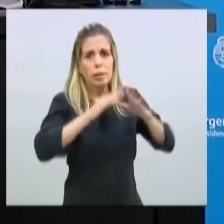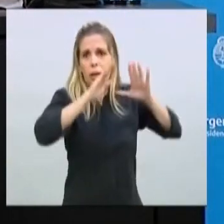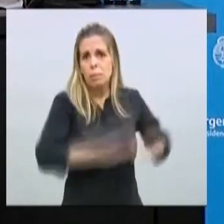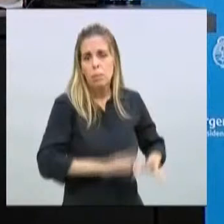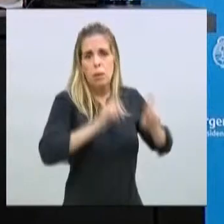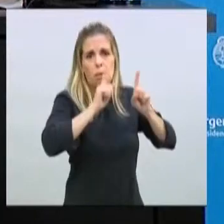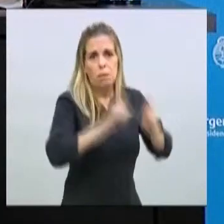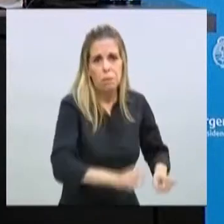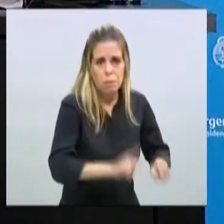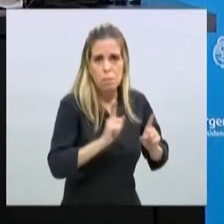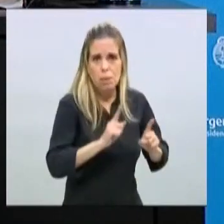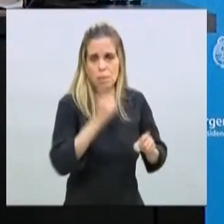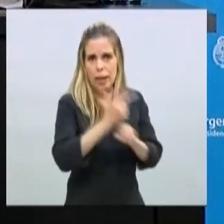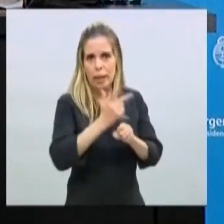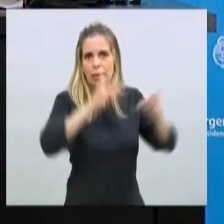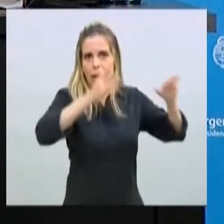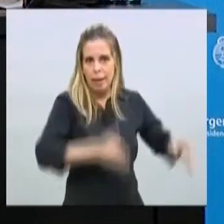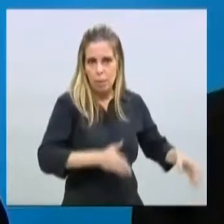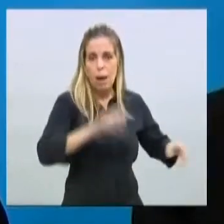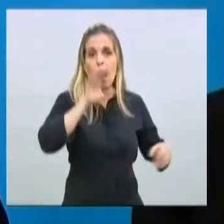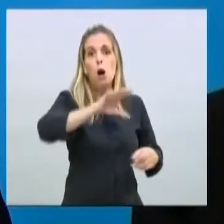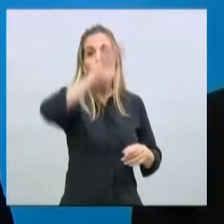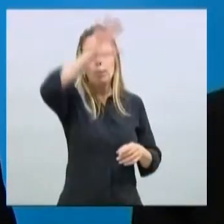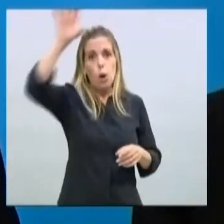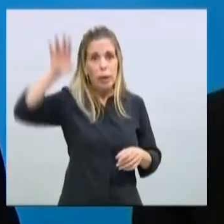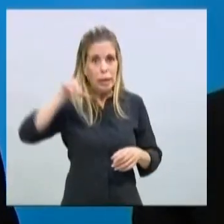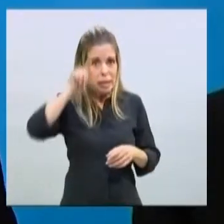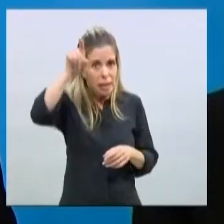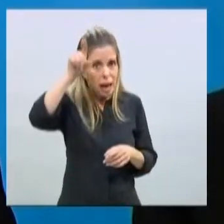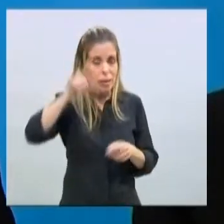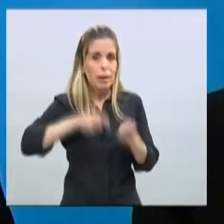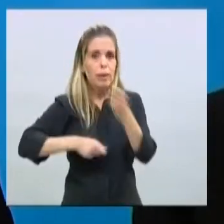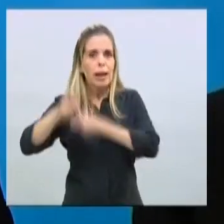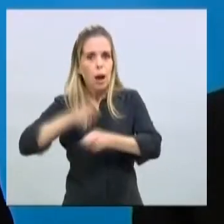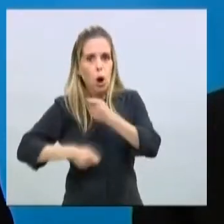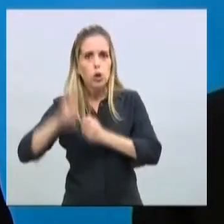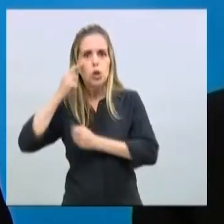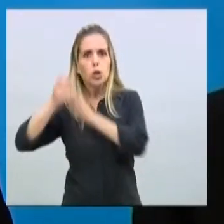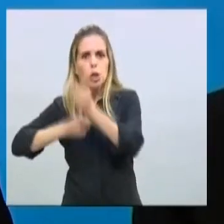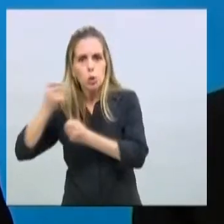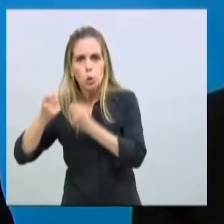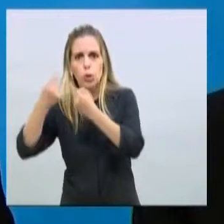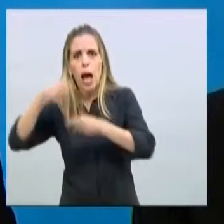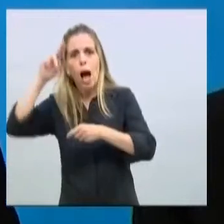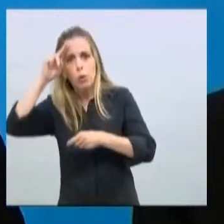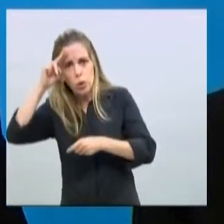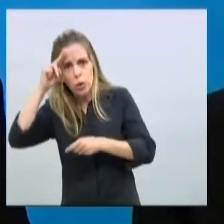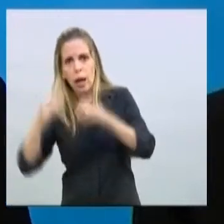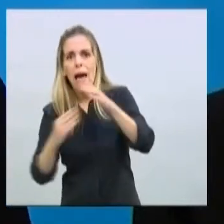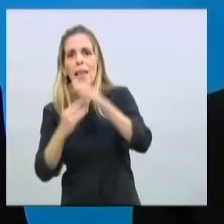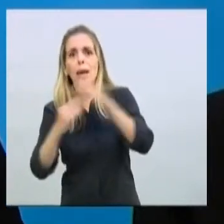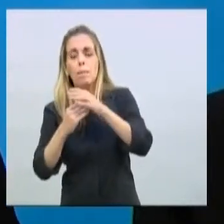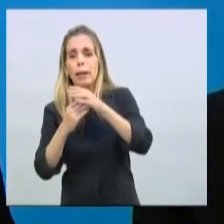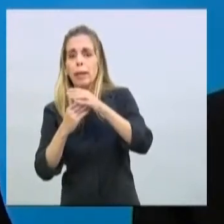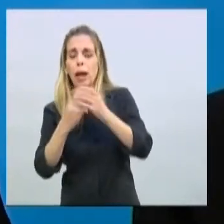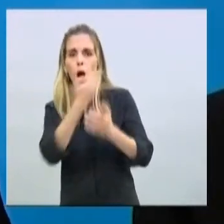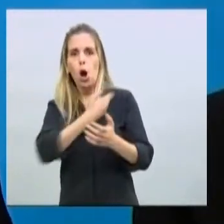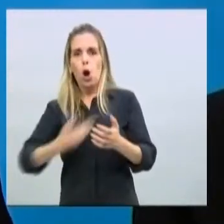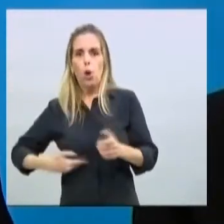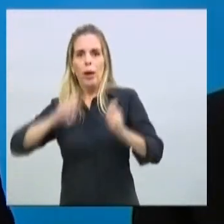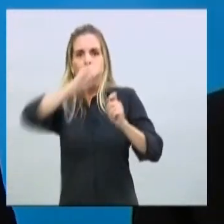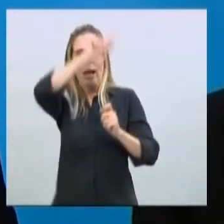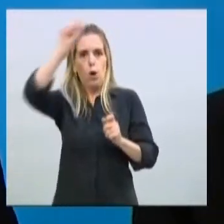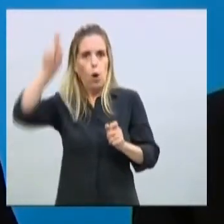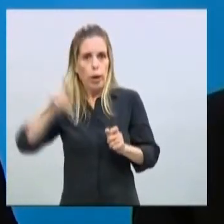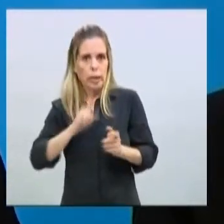disposición de habilitar industrias o comercios está en manos de gobernadores e intendentes según corresponda. Lo que nosotros estamos